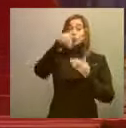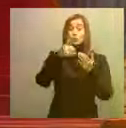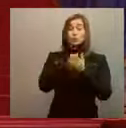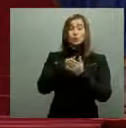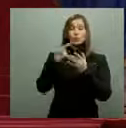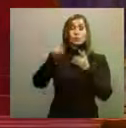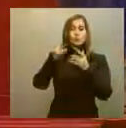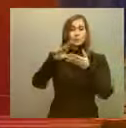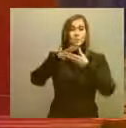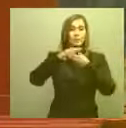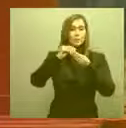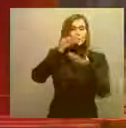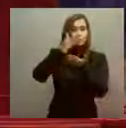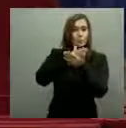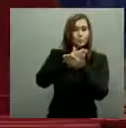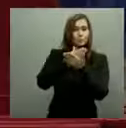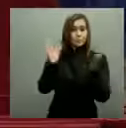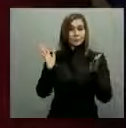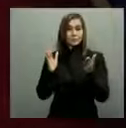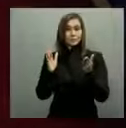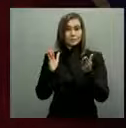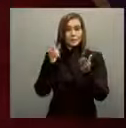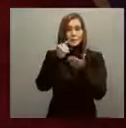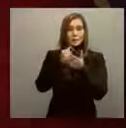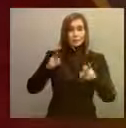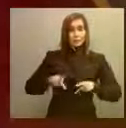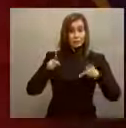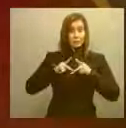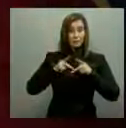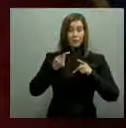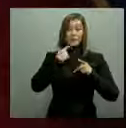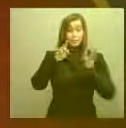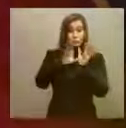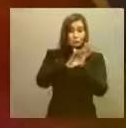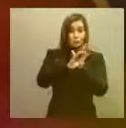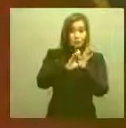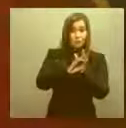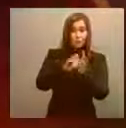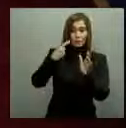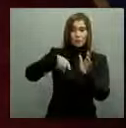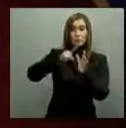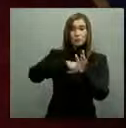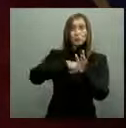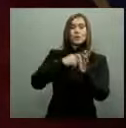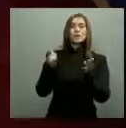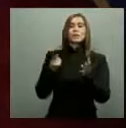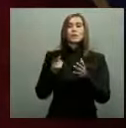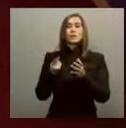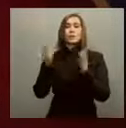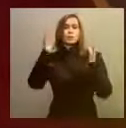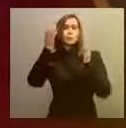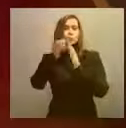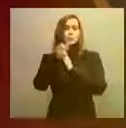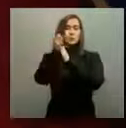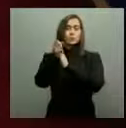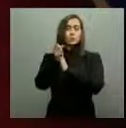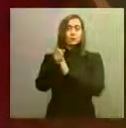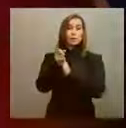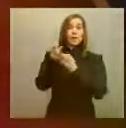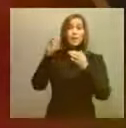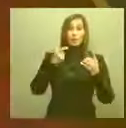nuestra historia que ha marcado nuestras vidas. El ejemplo de nuestros héroes olímpicos consiguiendo un